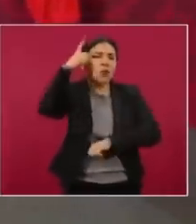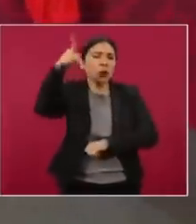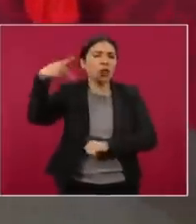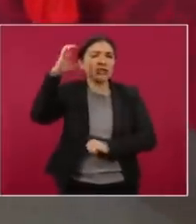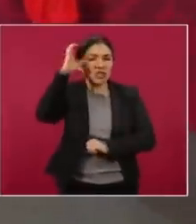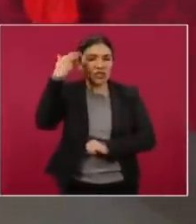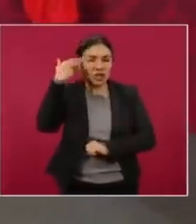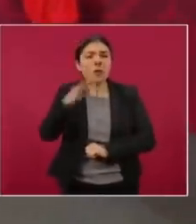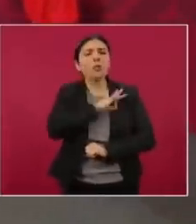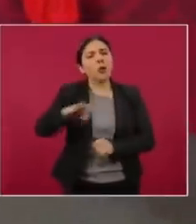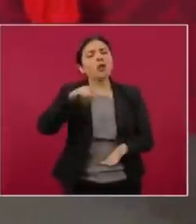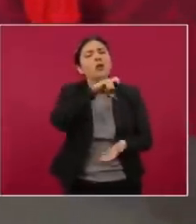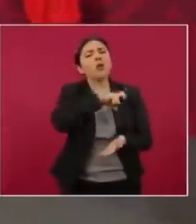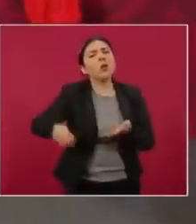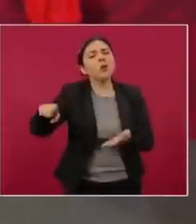comprara